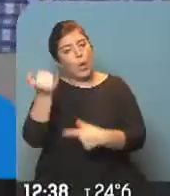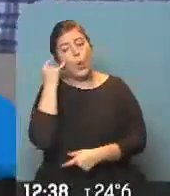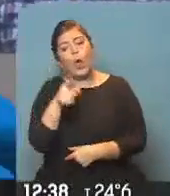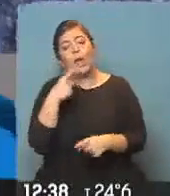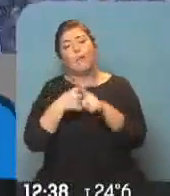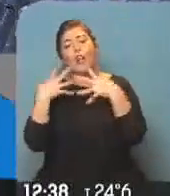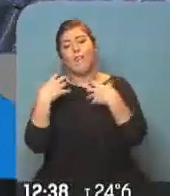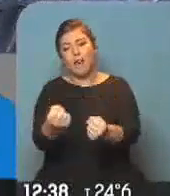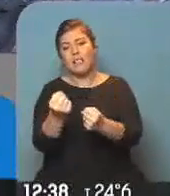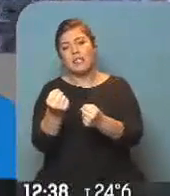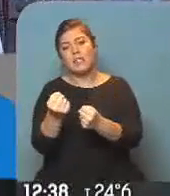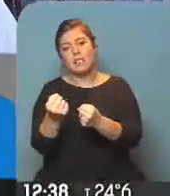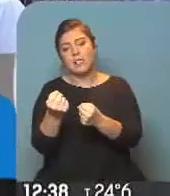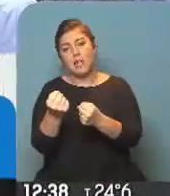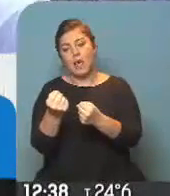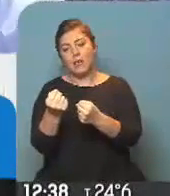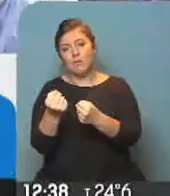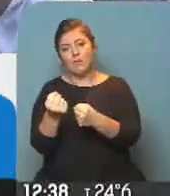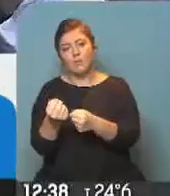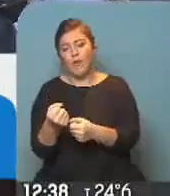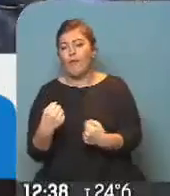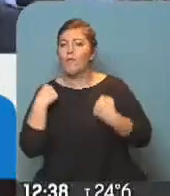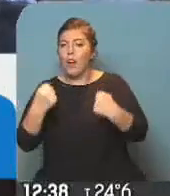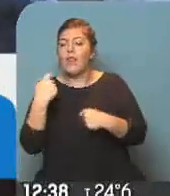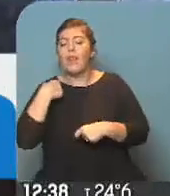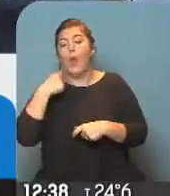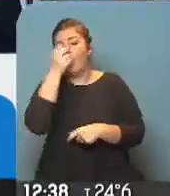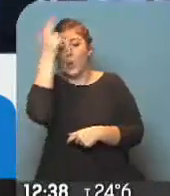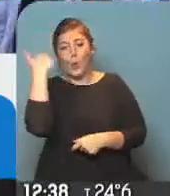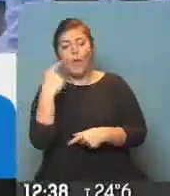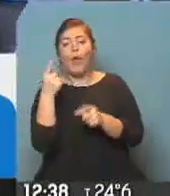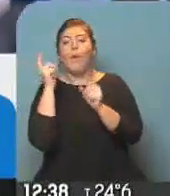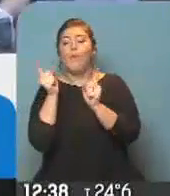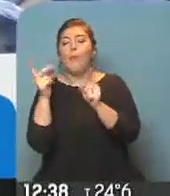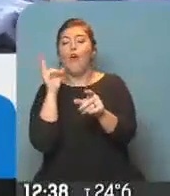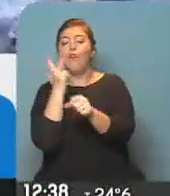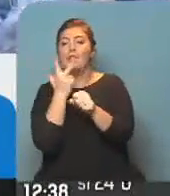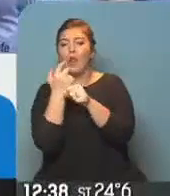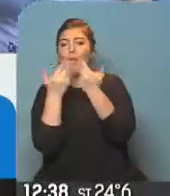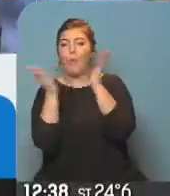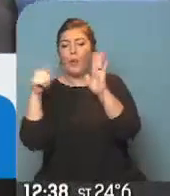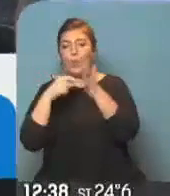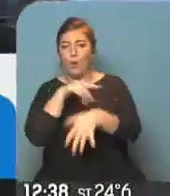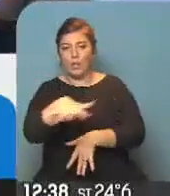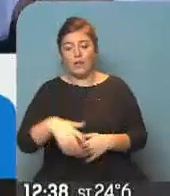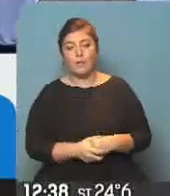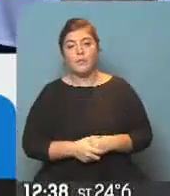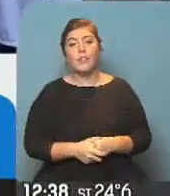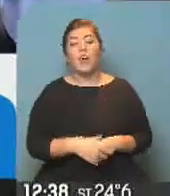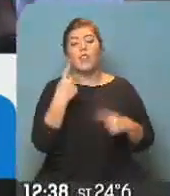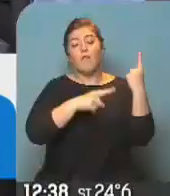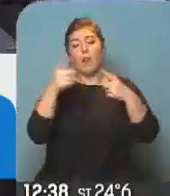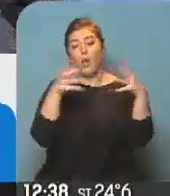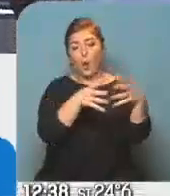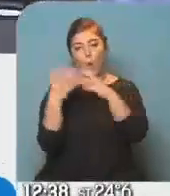ser por la defensa irrestricta de los 29 profesorados públicos de la Ciudad de Buenos Aires. Muchísimas gracias. A vos. La palabra de los distintos sectores